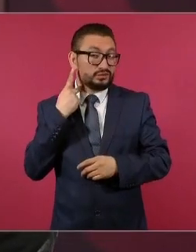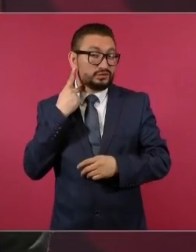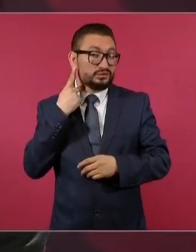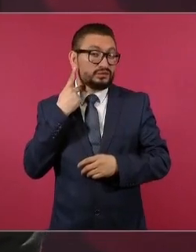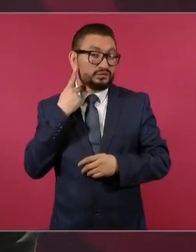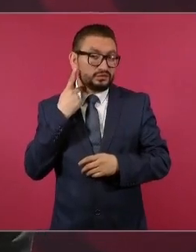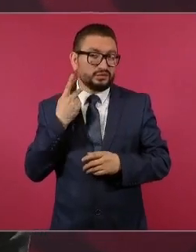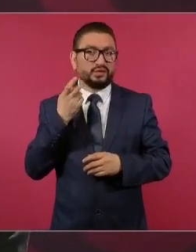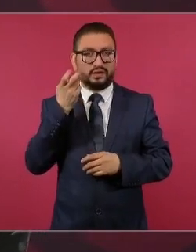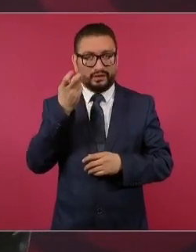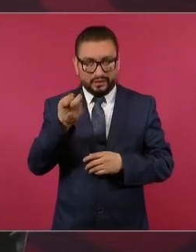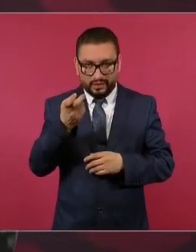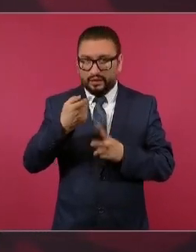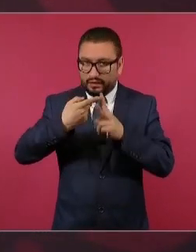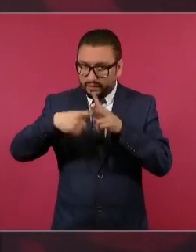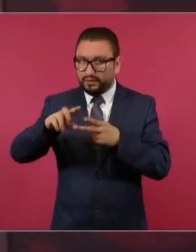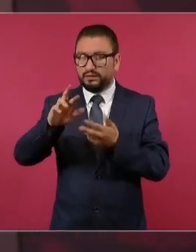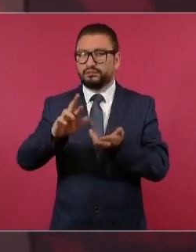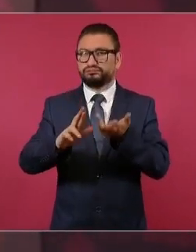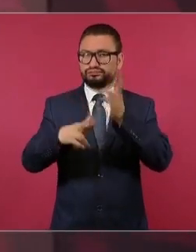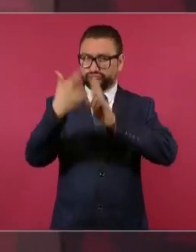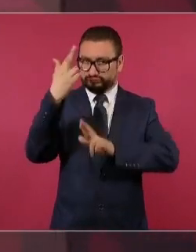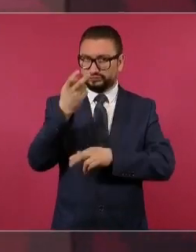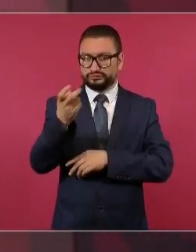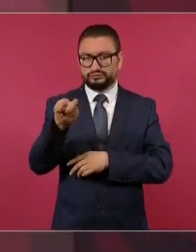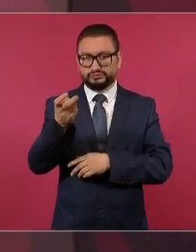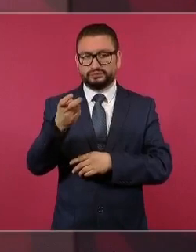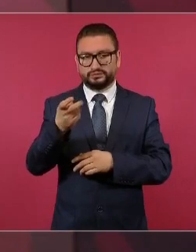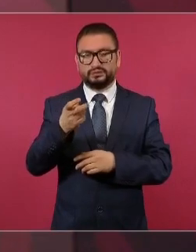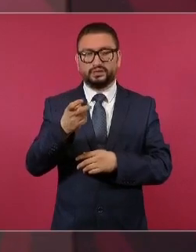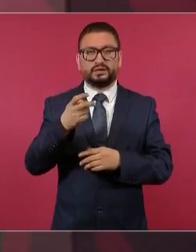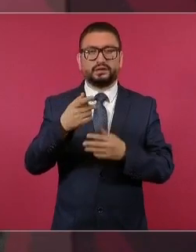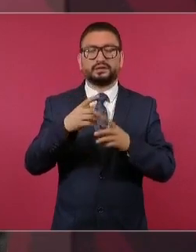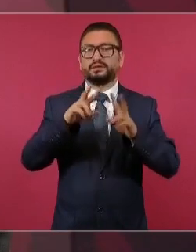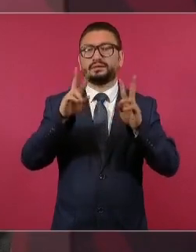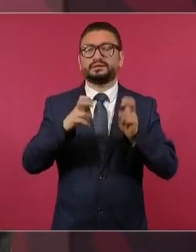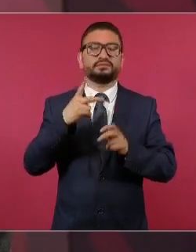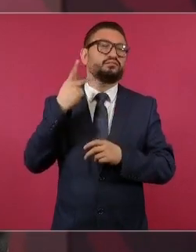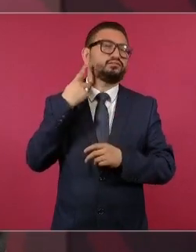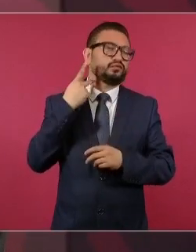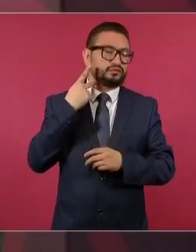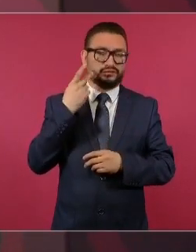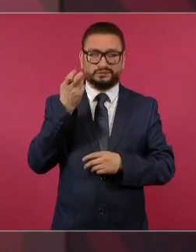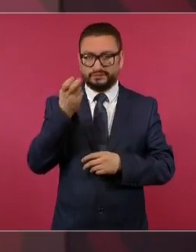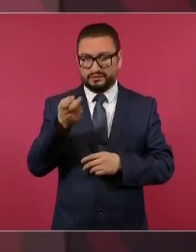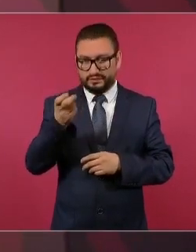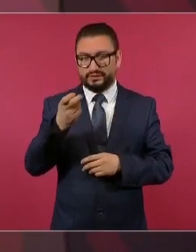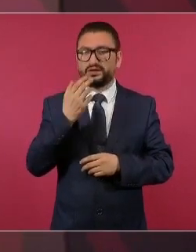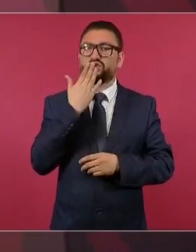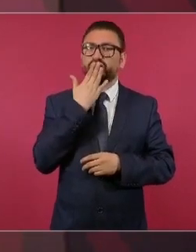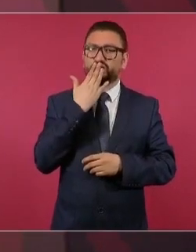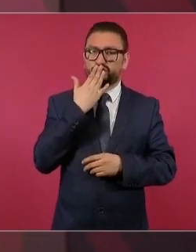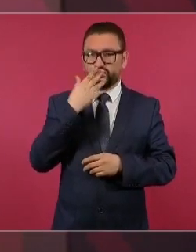ahí surge la revolución. La revolución política es de los